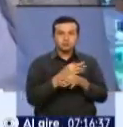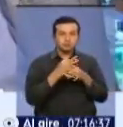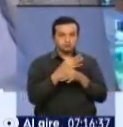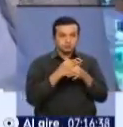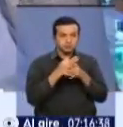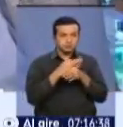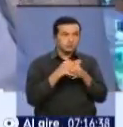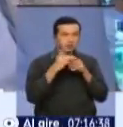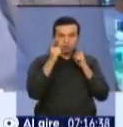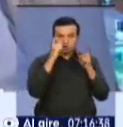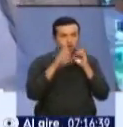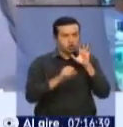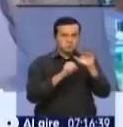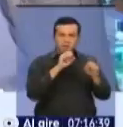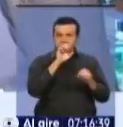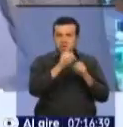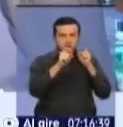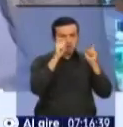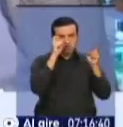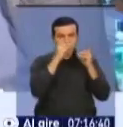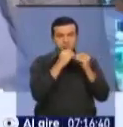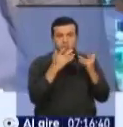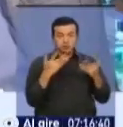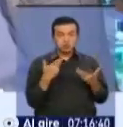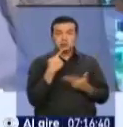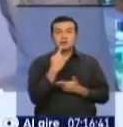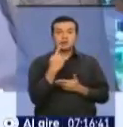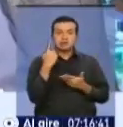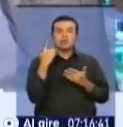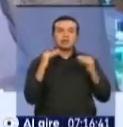de los otros poderes. De ahí viene el tema